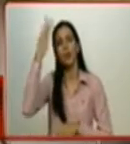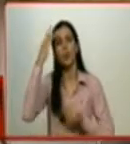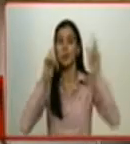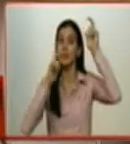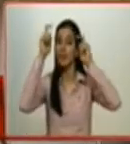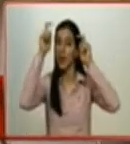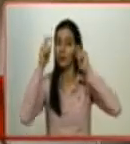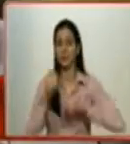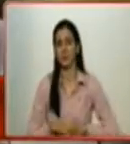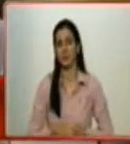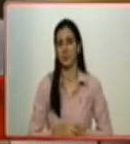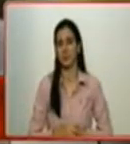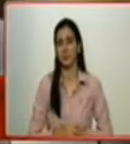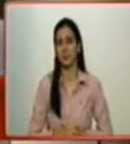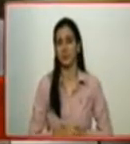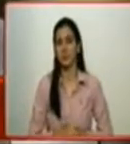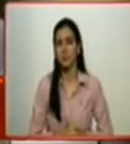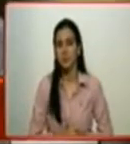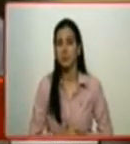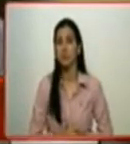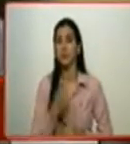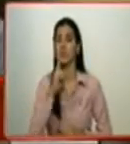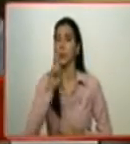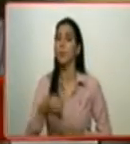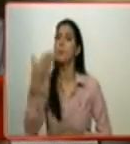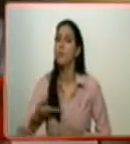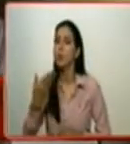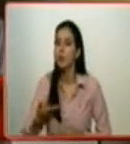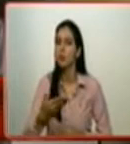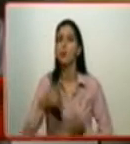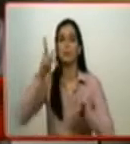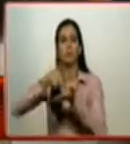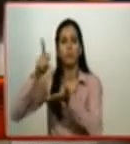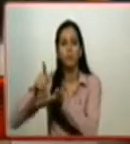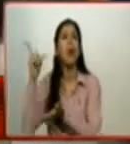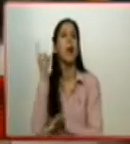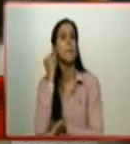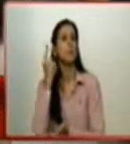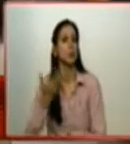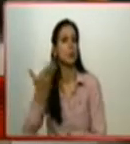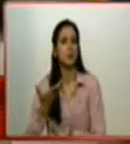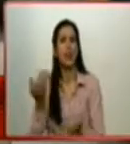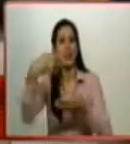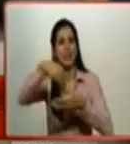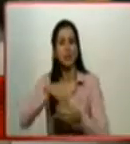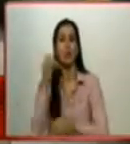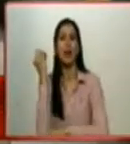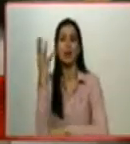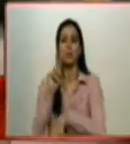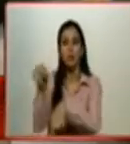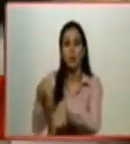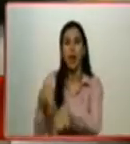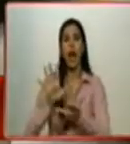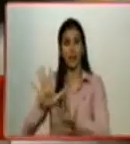Hugo Rafael Chávez Frías. Destacaron la importancia que se ha dado a la participación de la mujer dentro de la Asamblea Nacional, porque